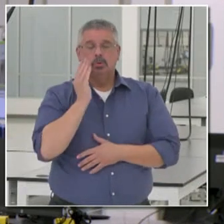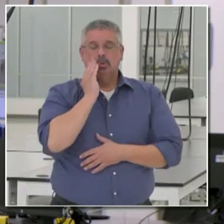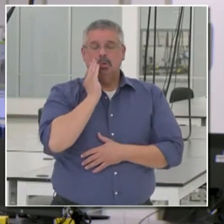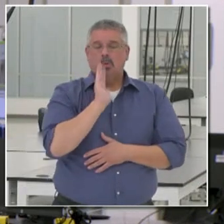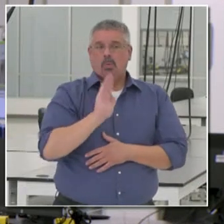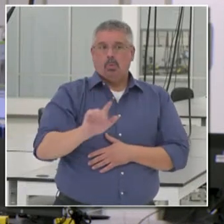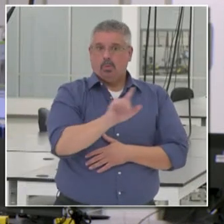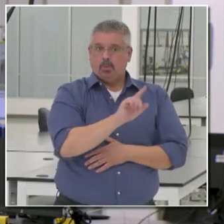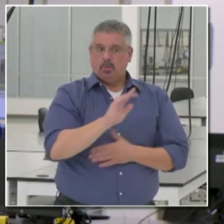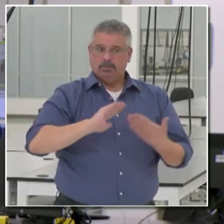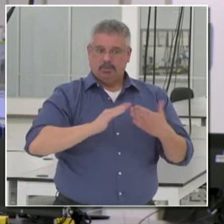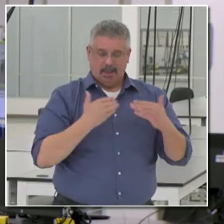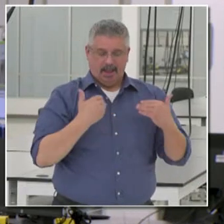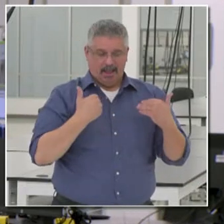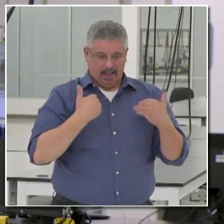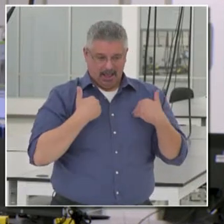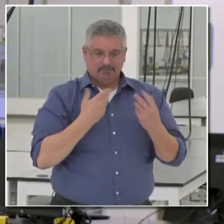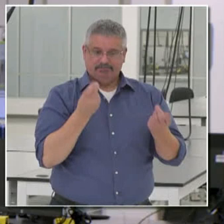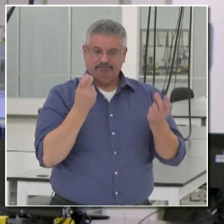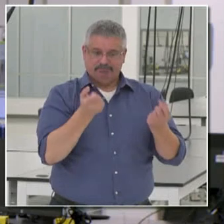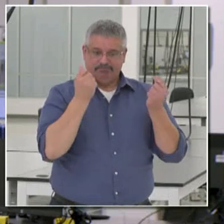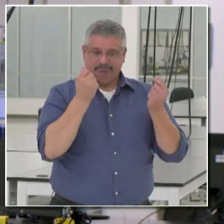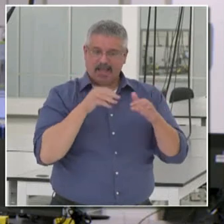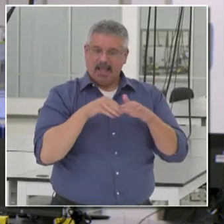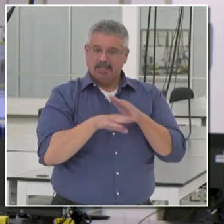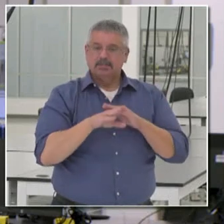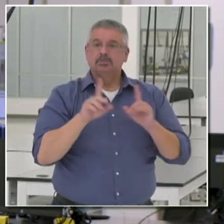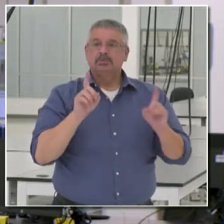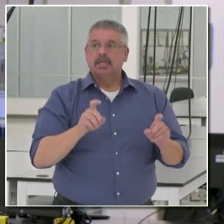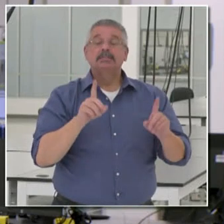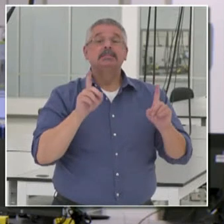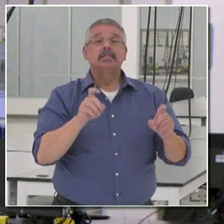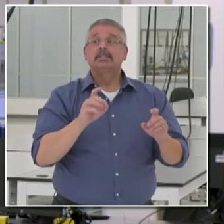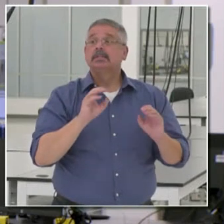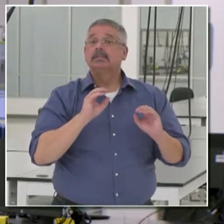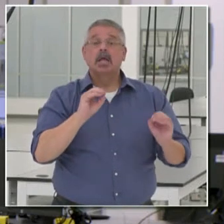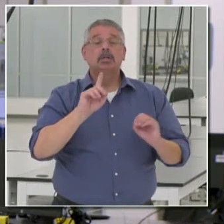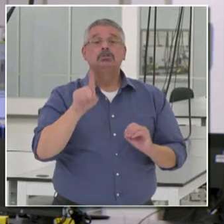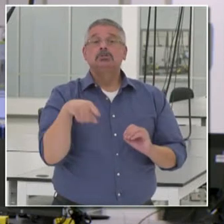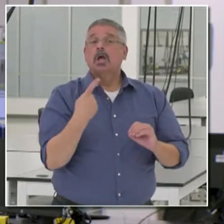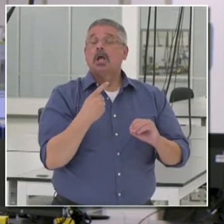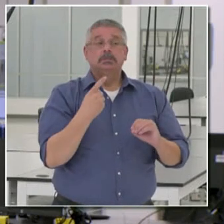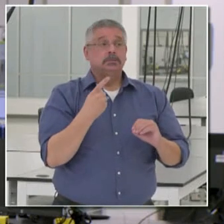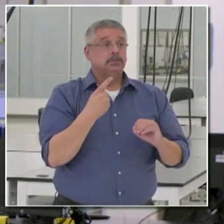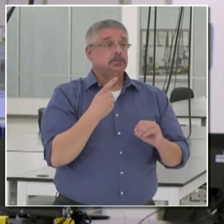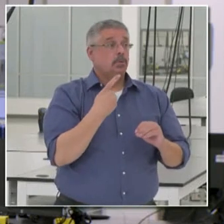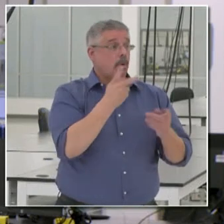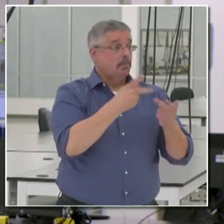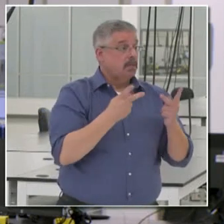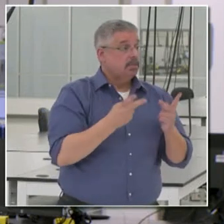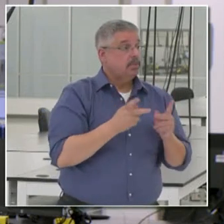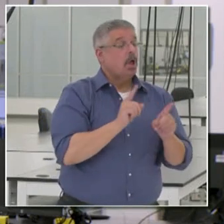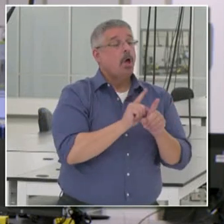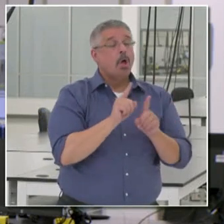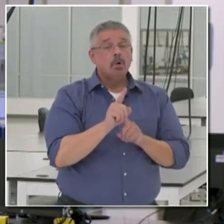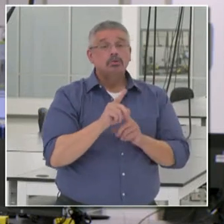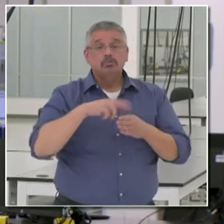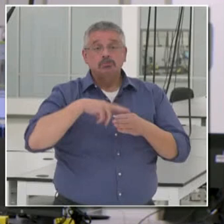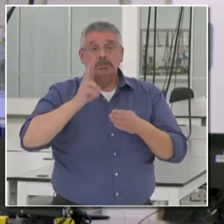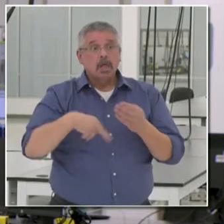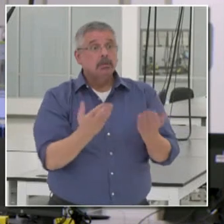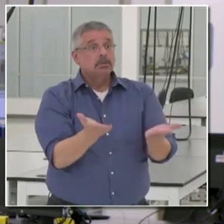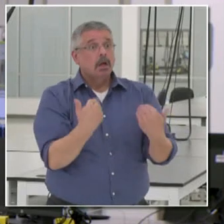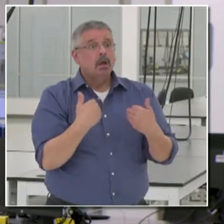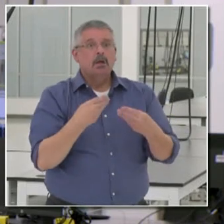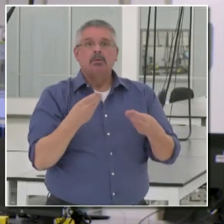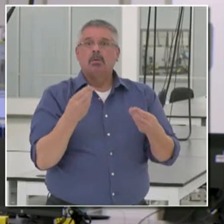impactados así que queremos estar seguros de que esas comunidades tengan acceso a pruebas rápidamente fácilmente por todos